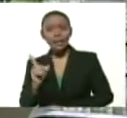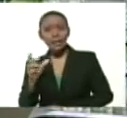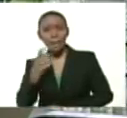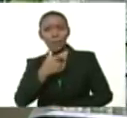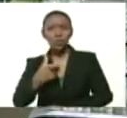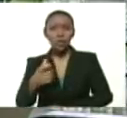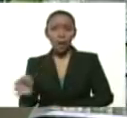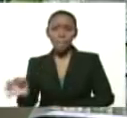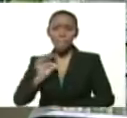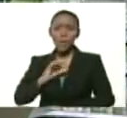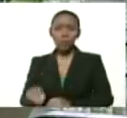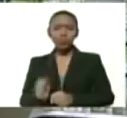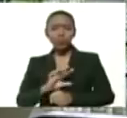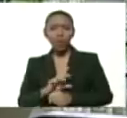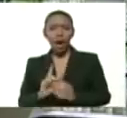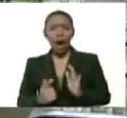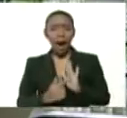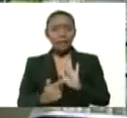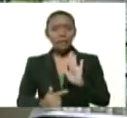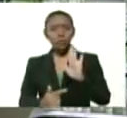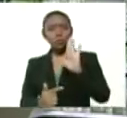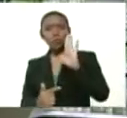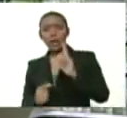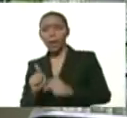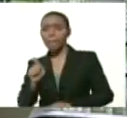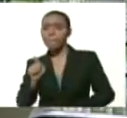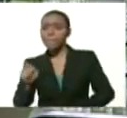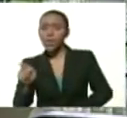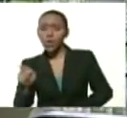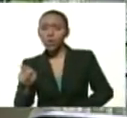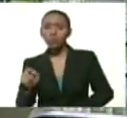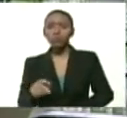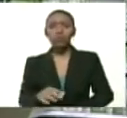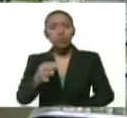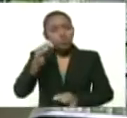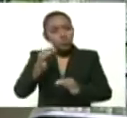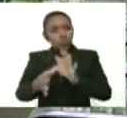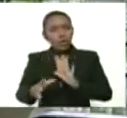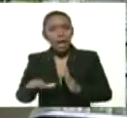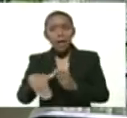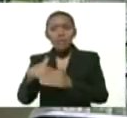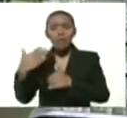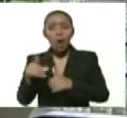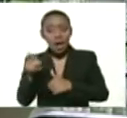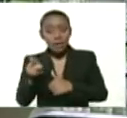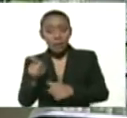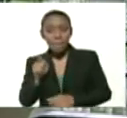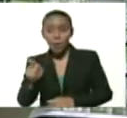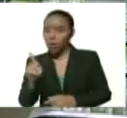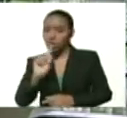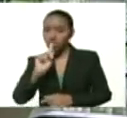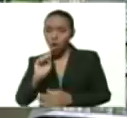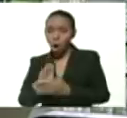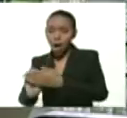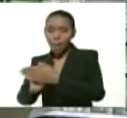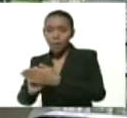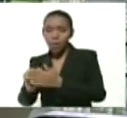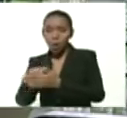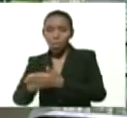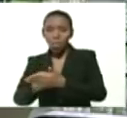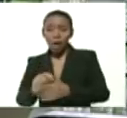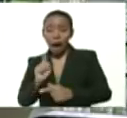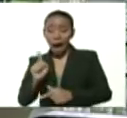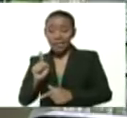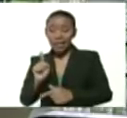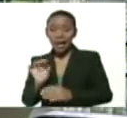por COVID-19 y se montó en el ascensor y apretó el botón del piso, y después ese botón no fue limpiado con alcohol o con jabón,